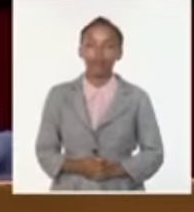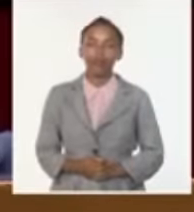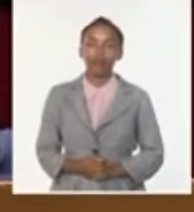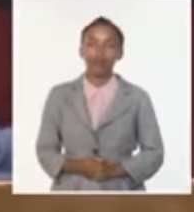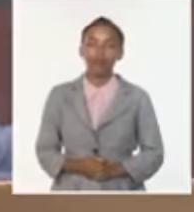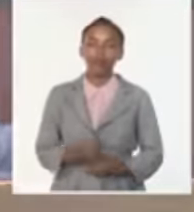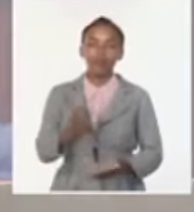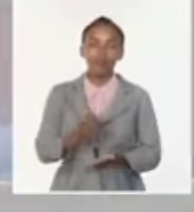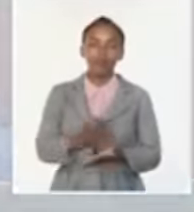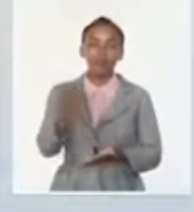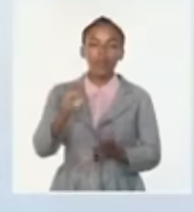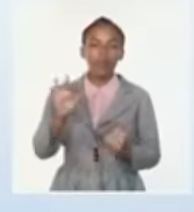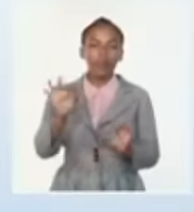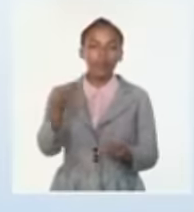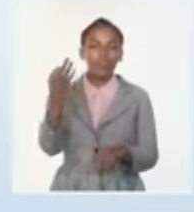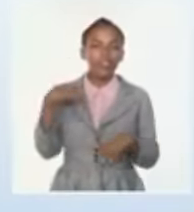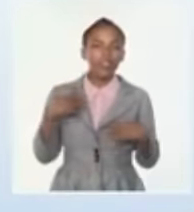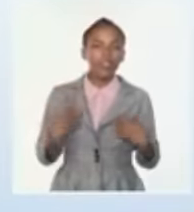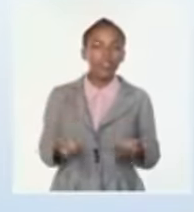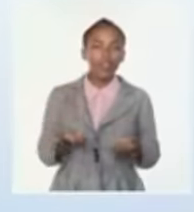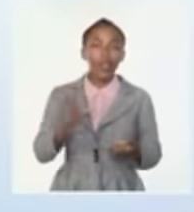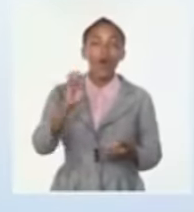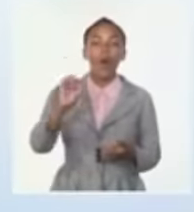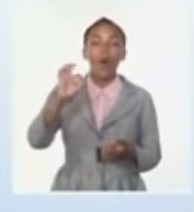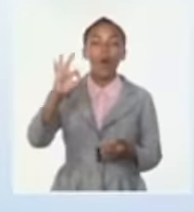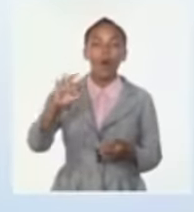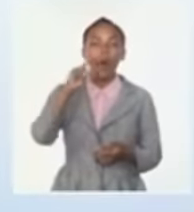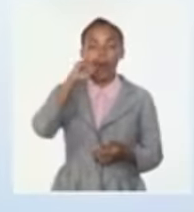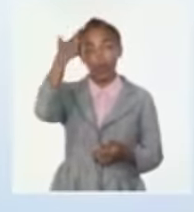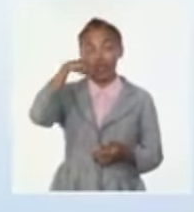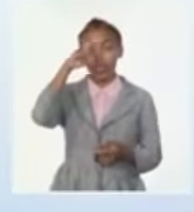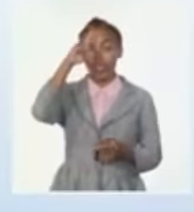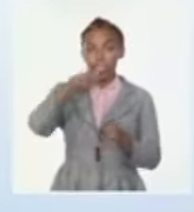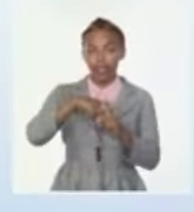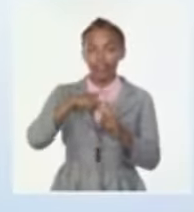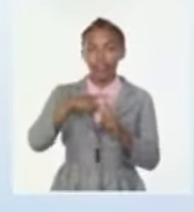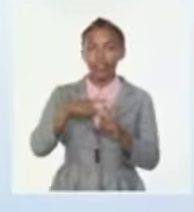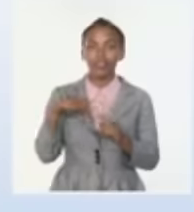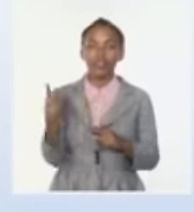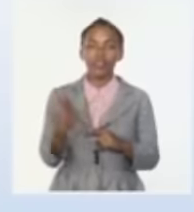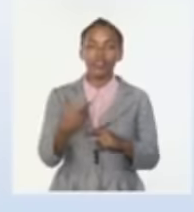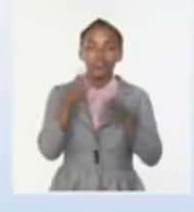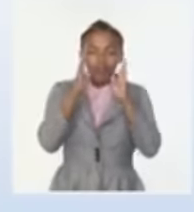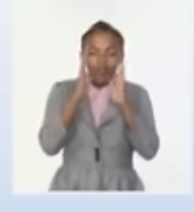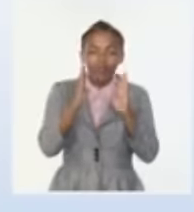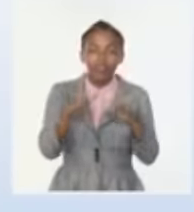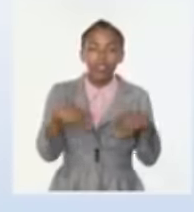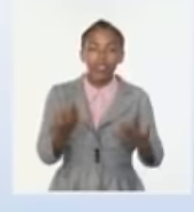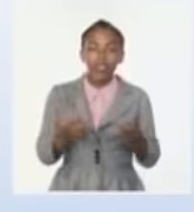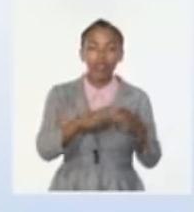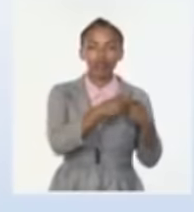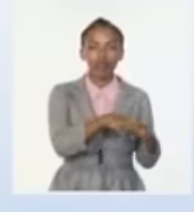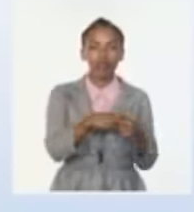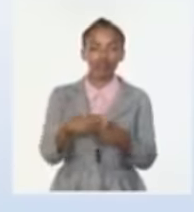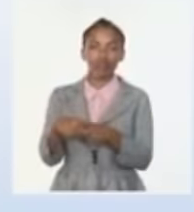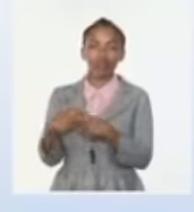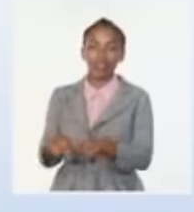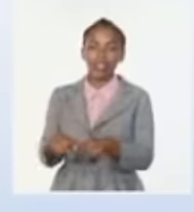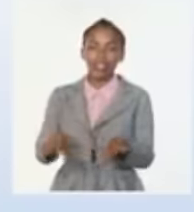ONAT. Nosotros nos hemos empeñado, como lo expresamos también aquí, en acabar de arreglar todo el